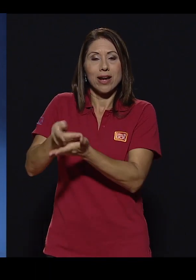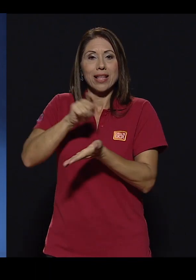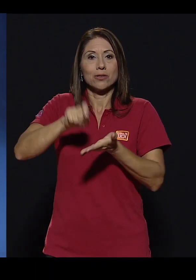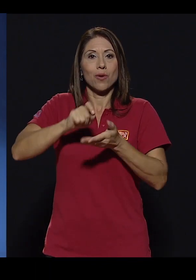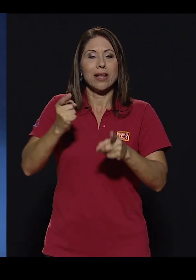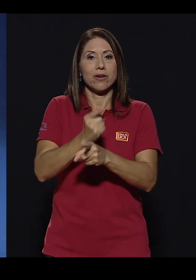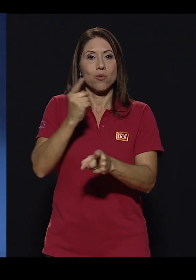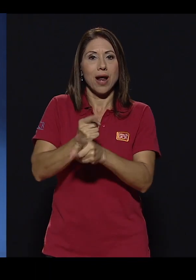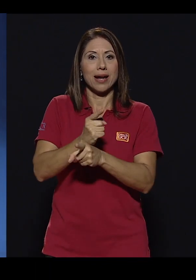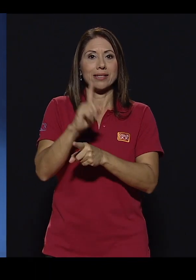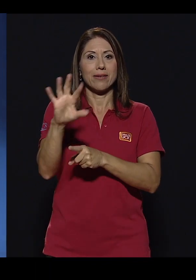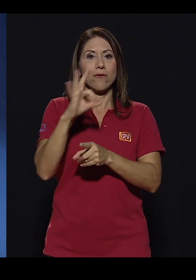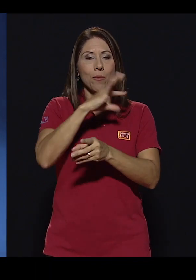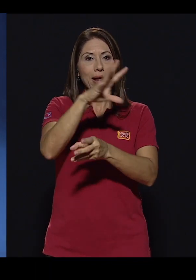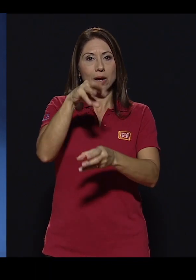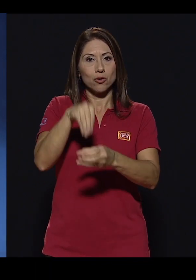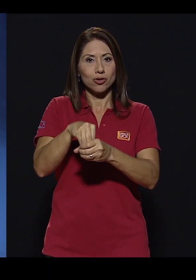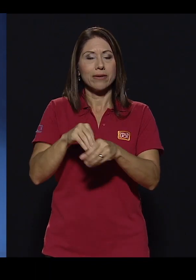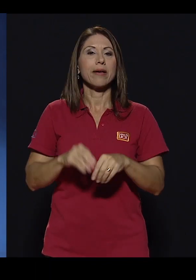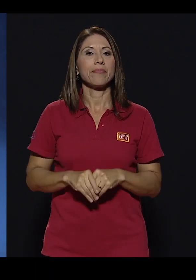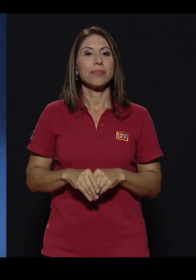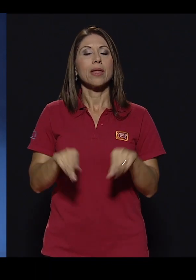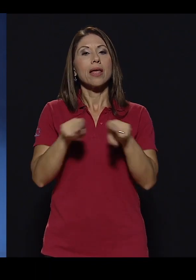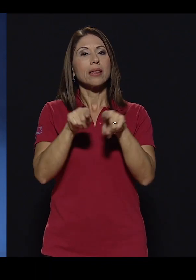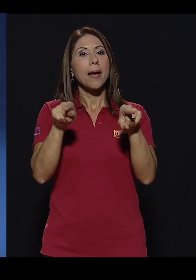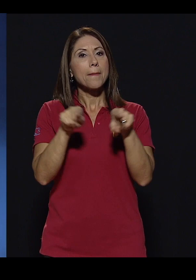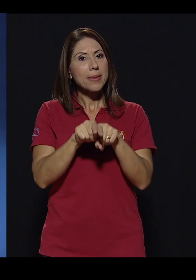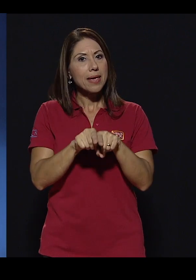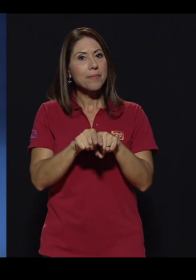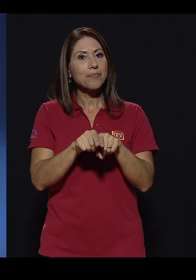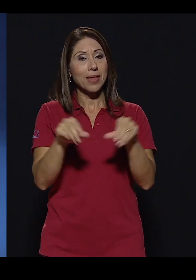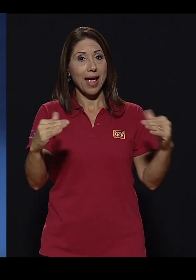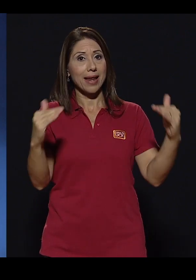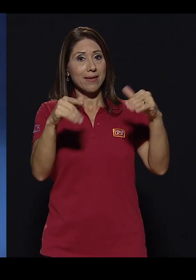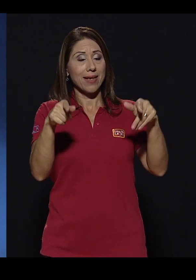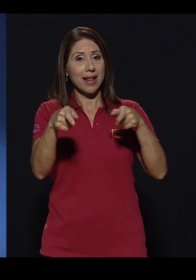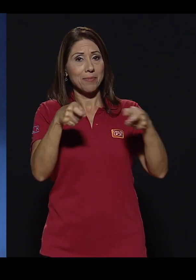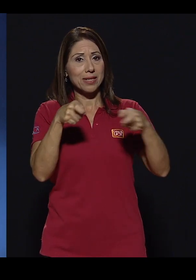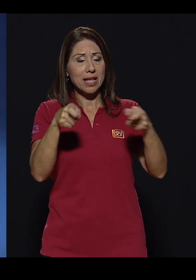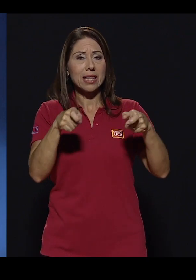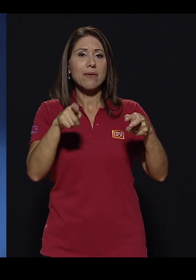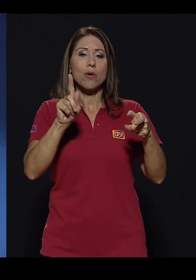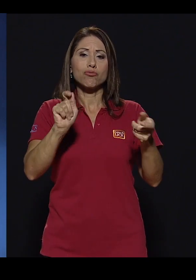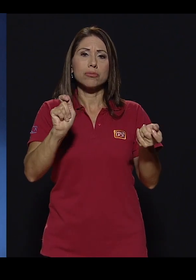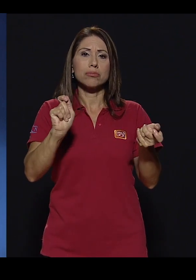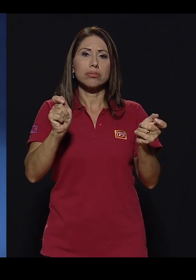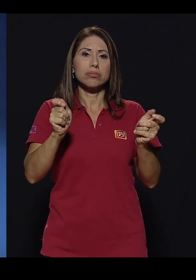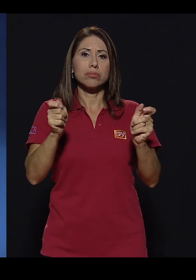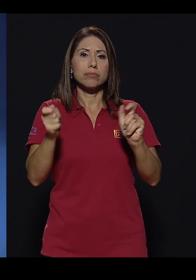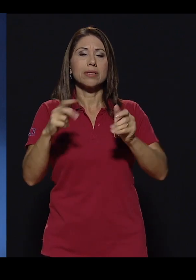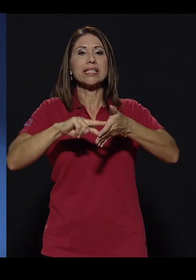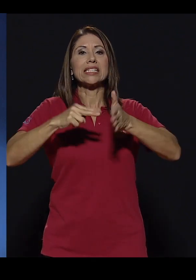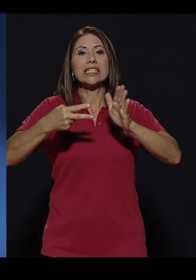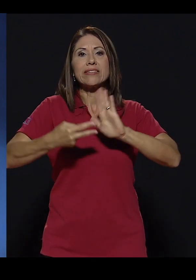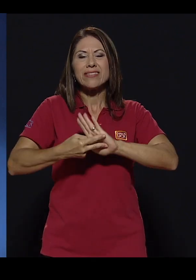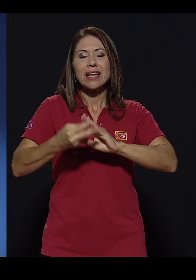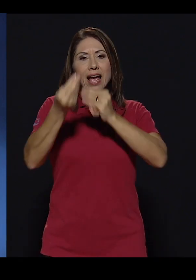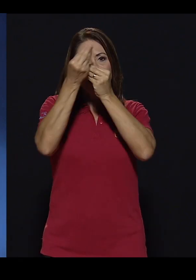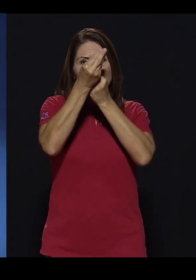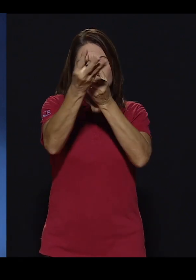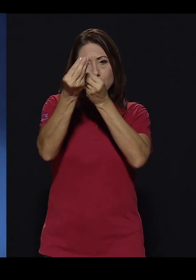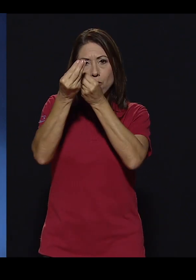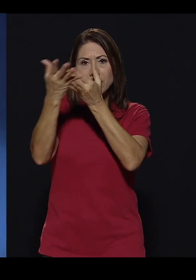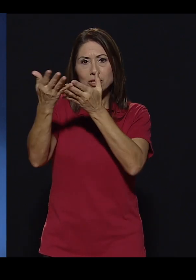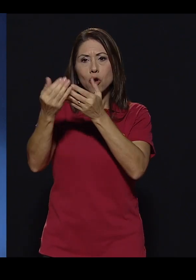también poder hacer ajustes desde lo administrativo y eso eso implica información